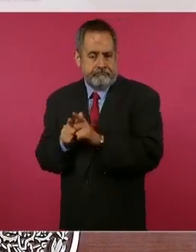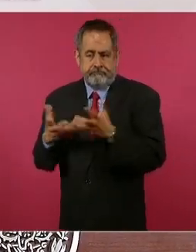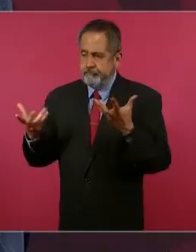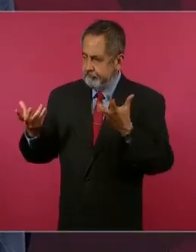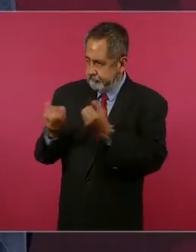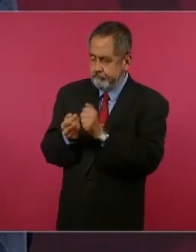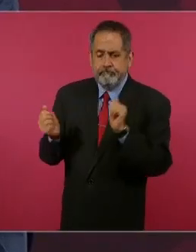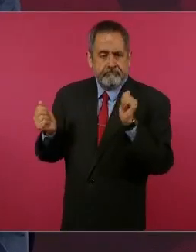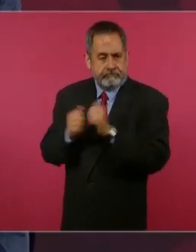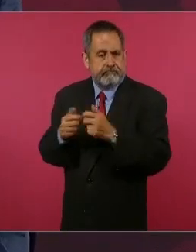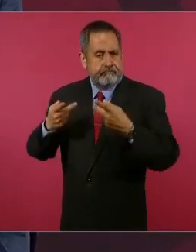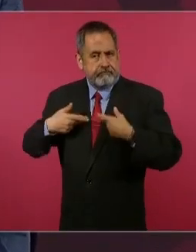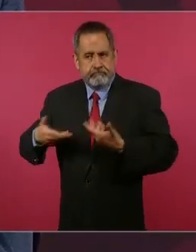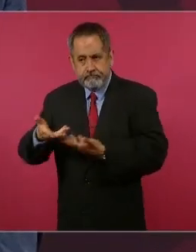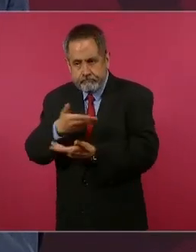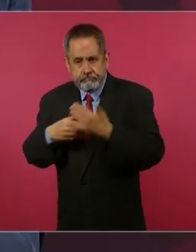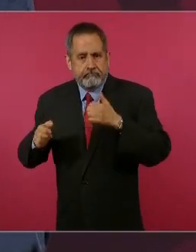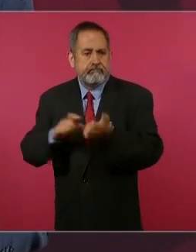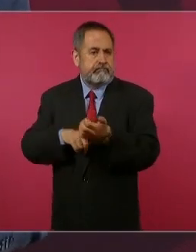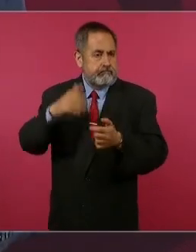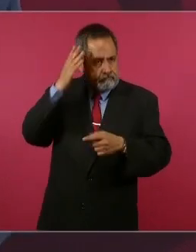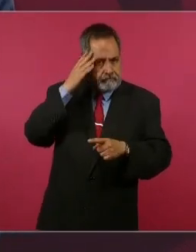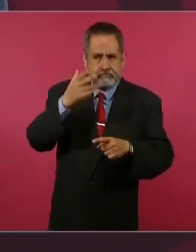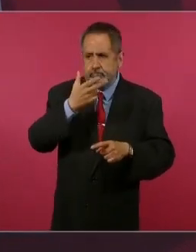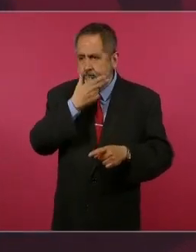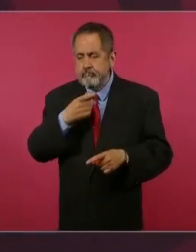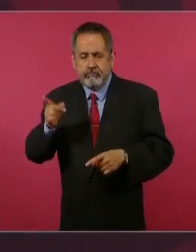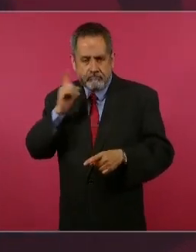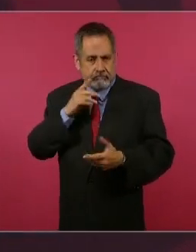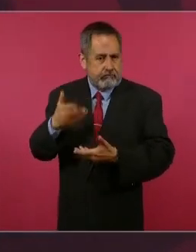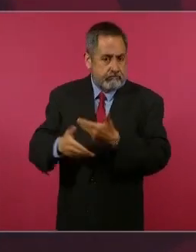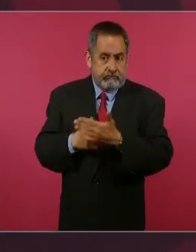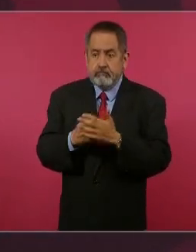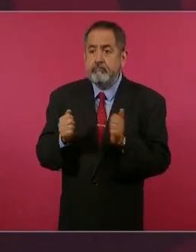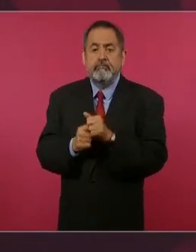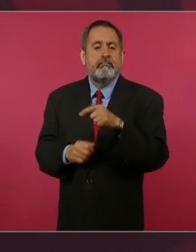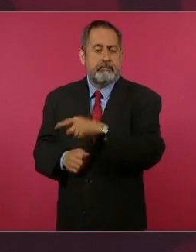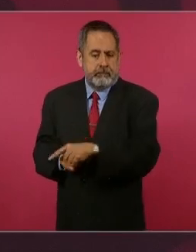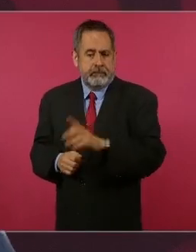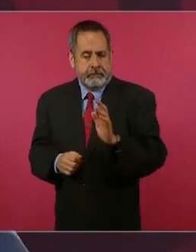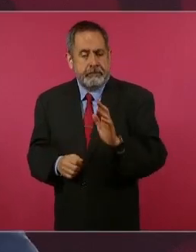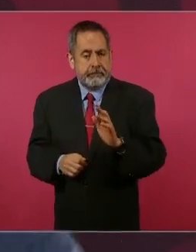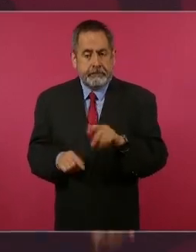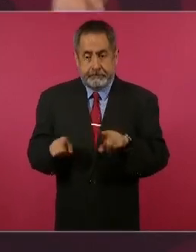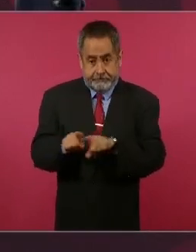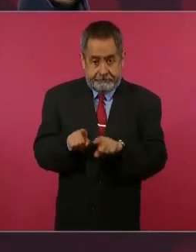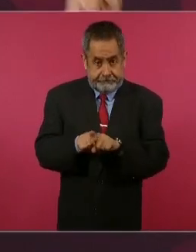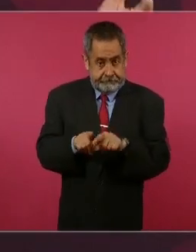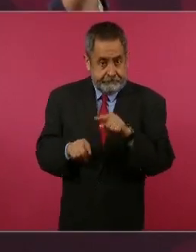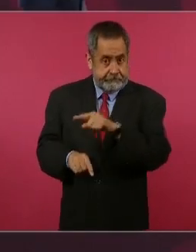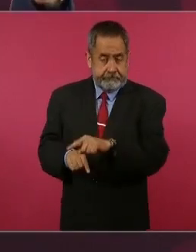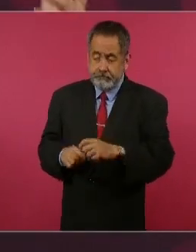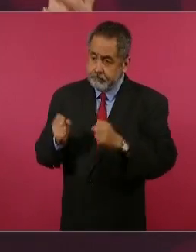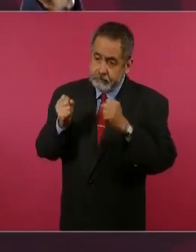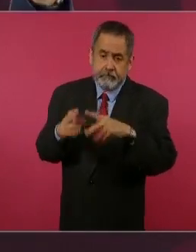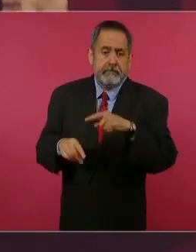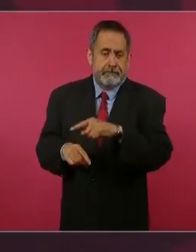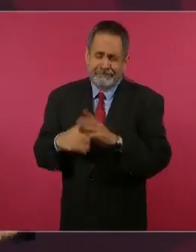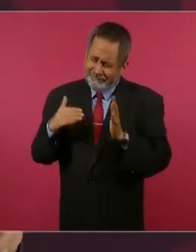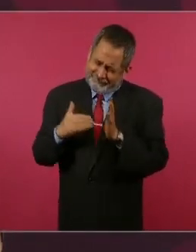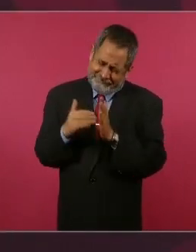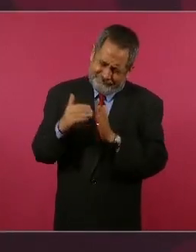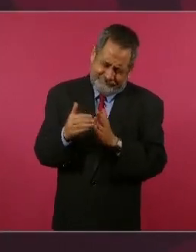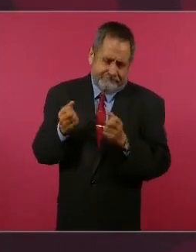servidores públicos, dirigentes, mujeres, hombres, sino de muchos, de